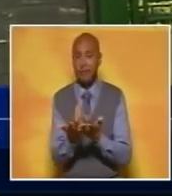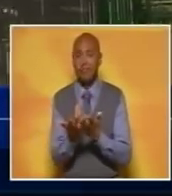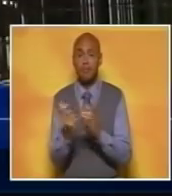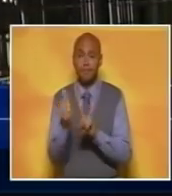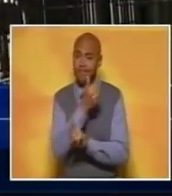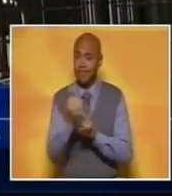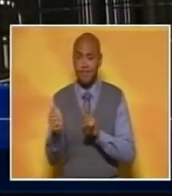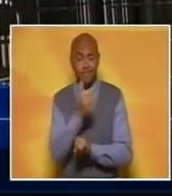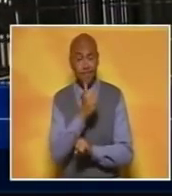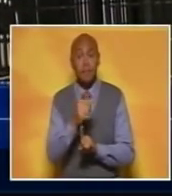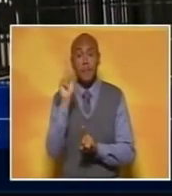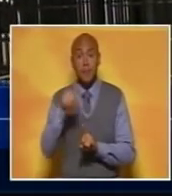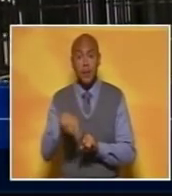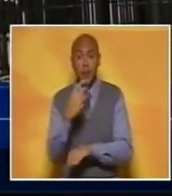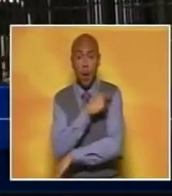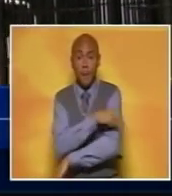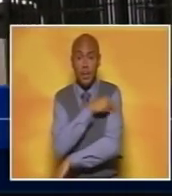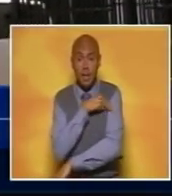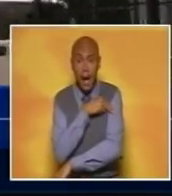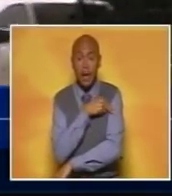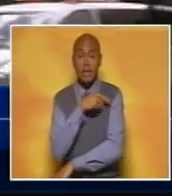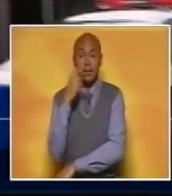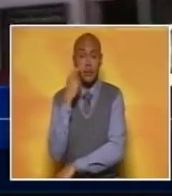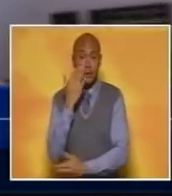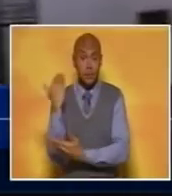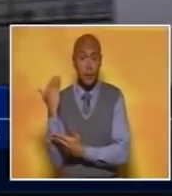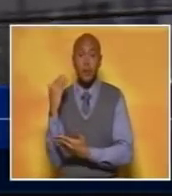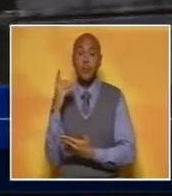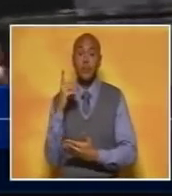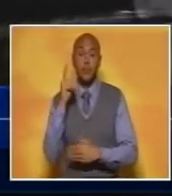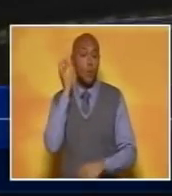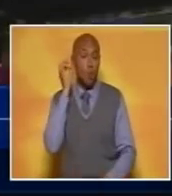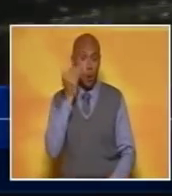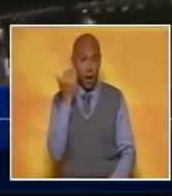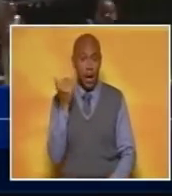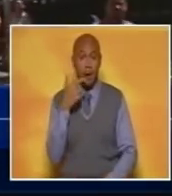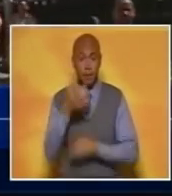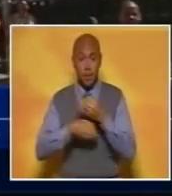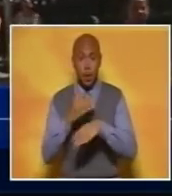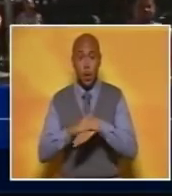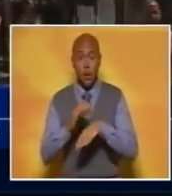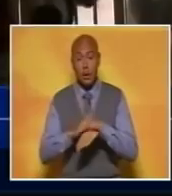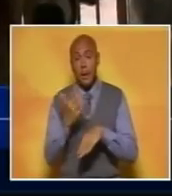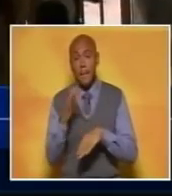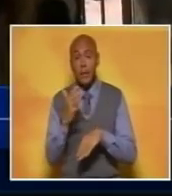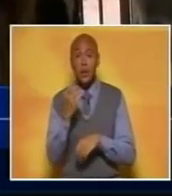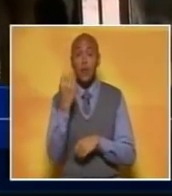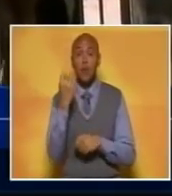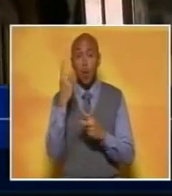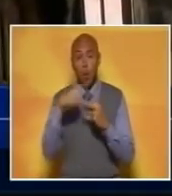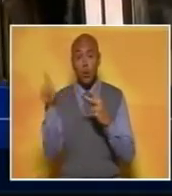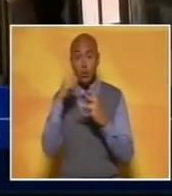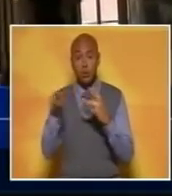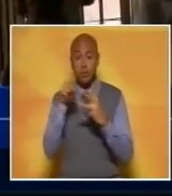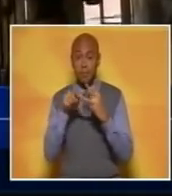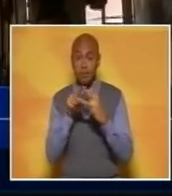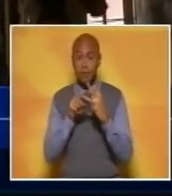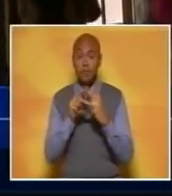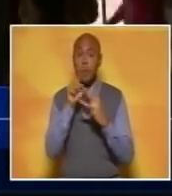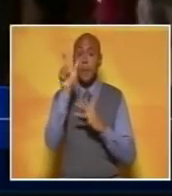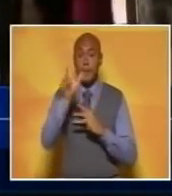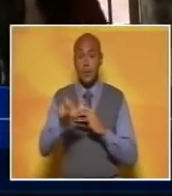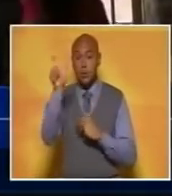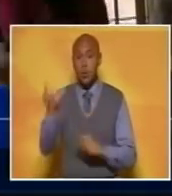Según la directora del Hospital Pérez de León II, Zaira Medina, había indicado la muerte de otras 2 personas, pero hasta los